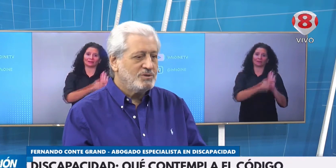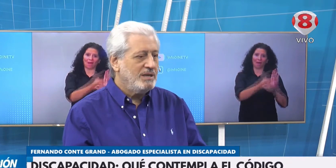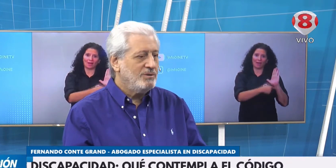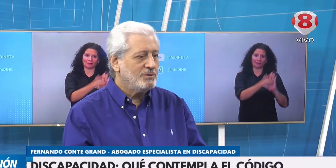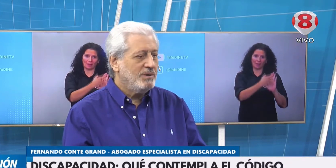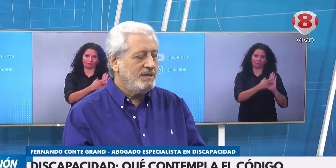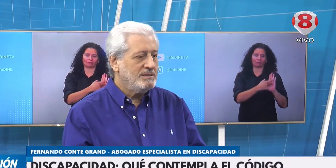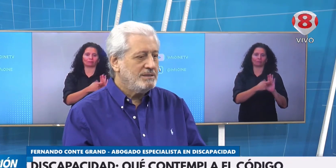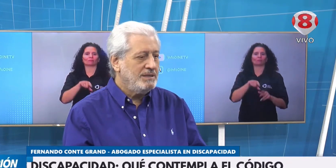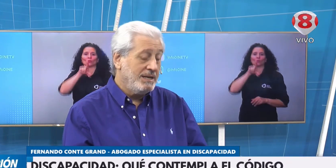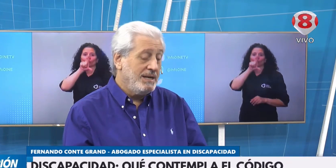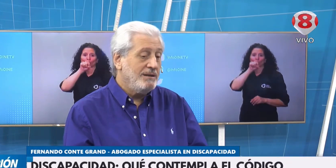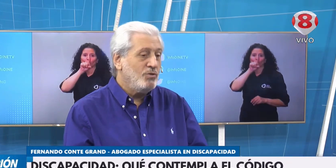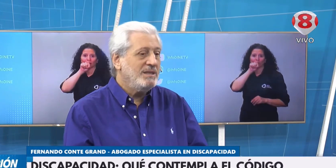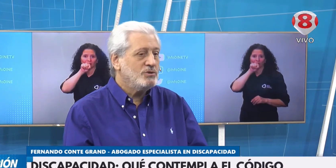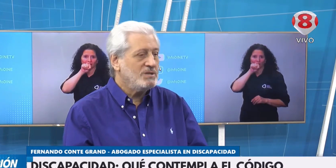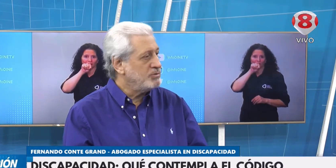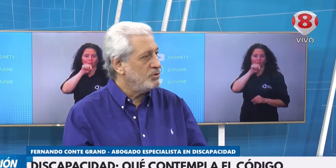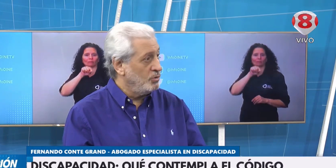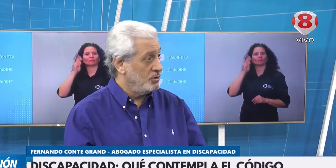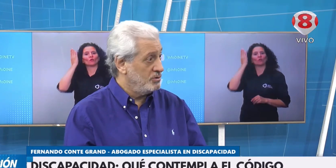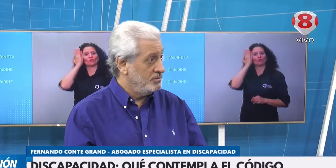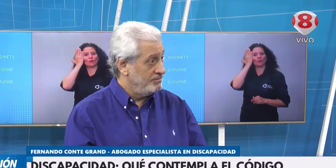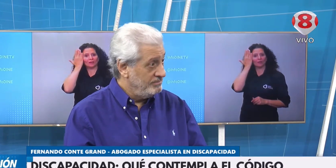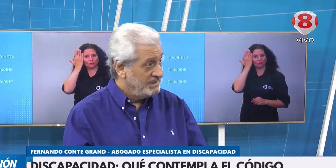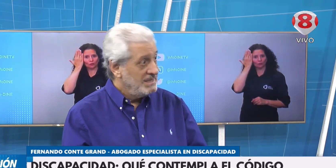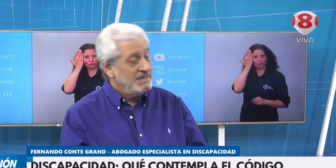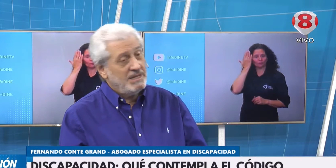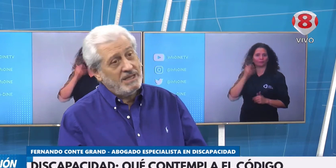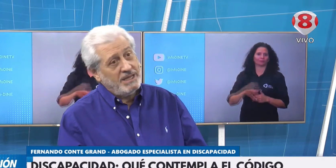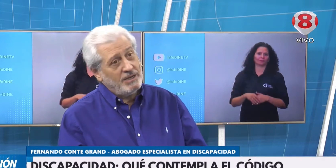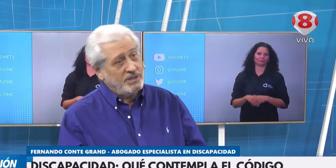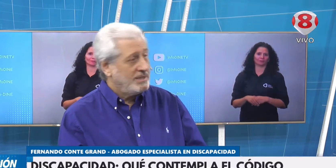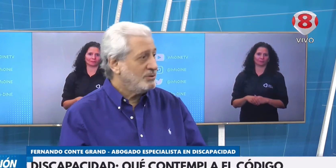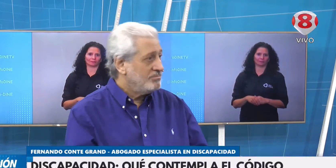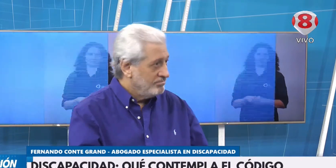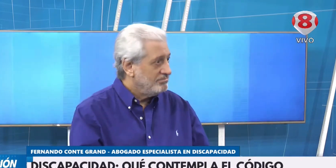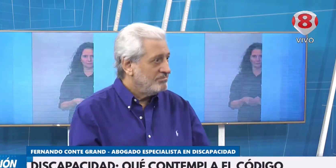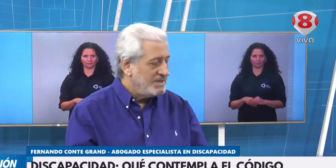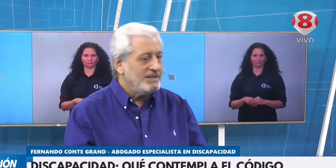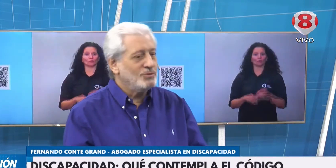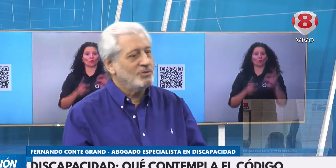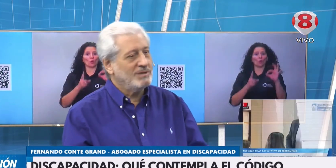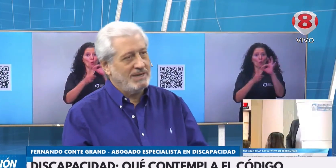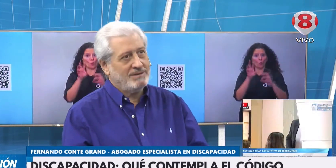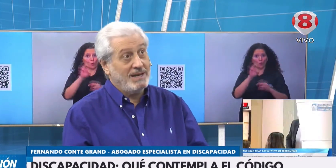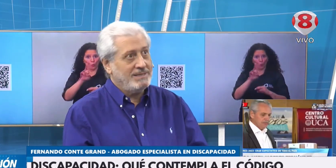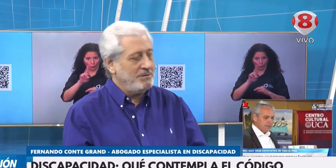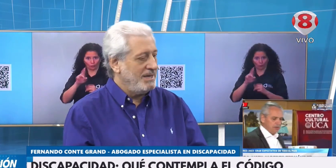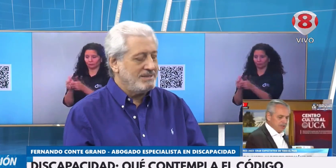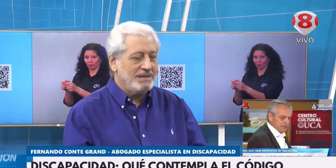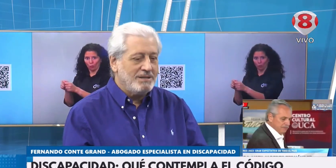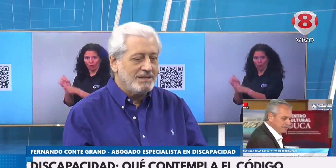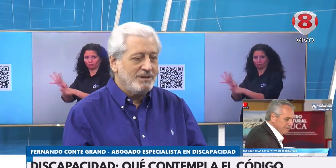desde hace muchos años en nuestro país y en general no hay derechos absolutos HM eh los derechos tienen sus